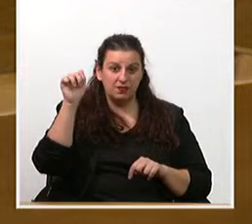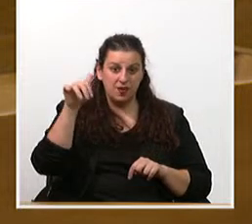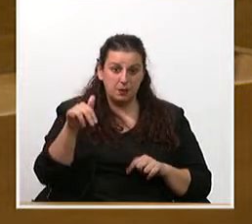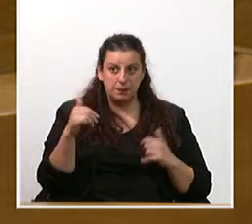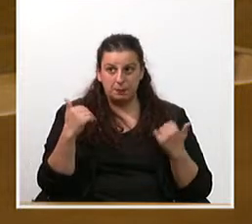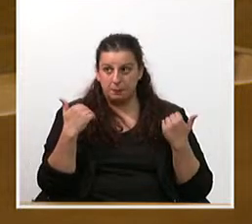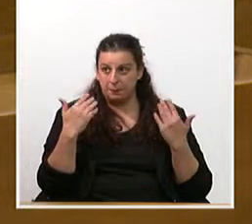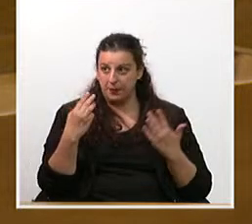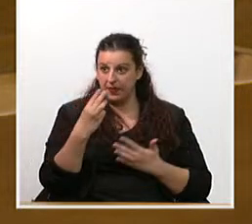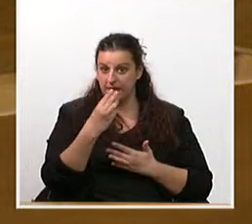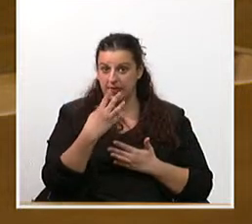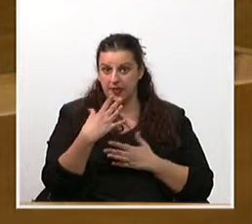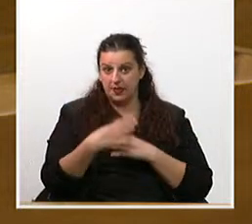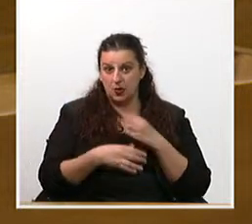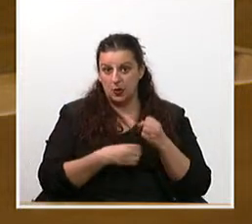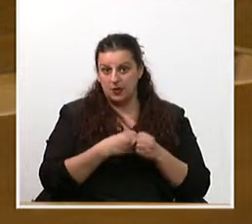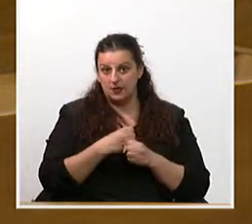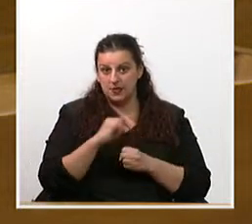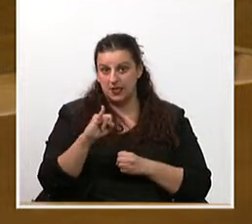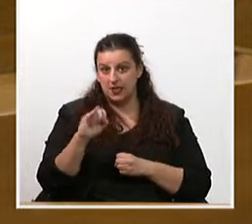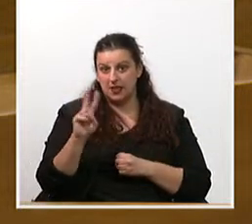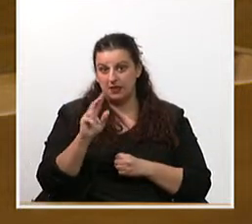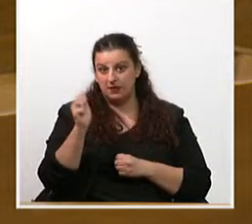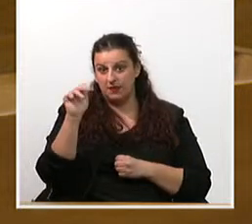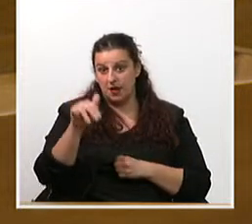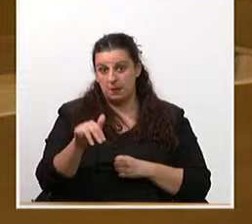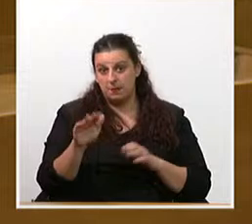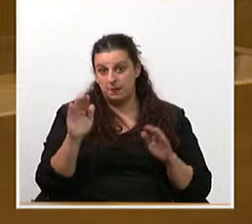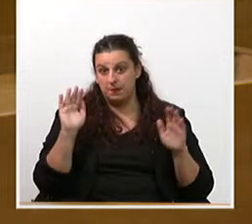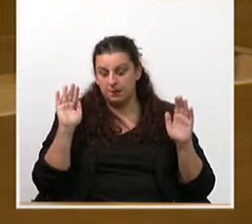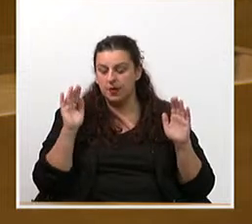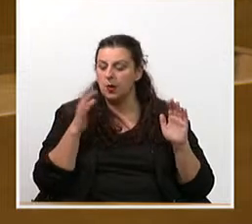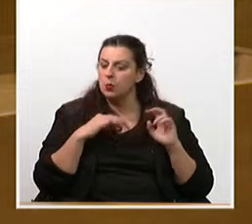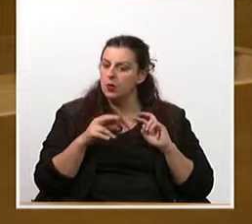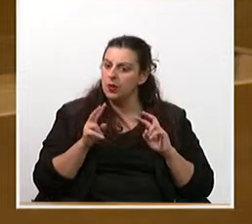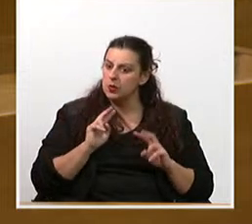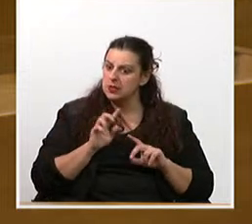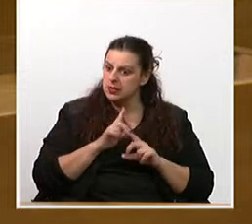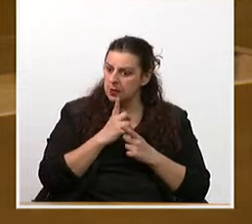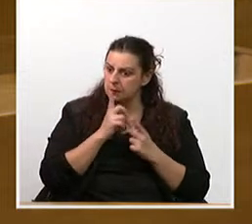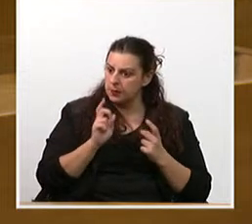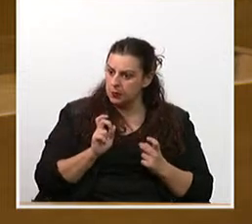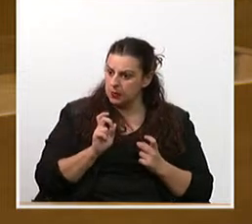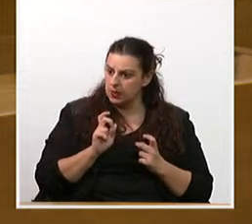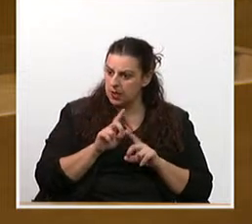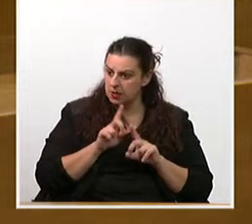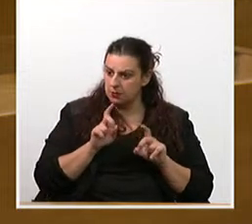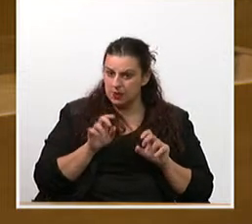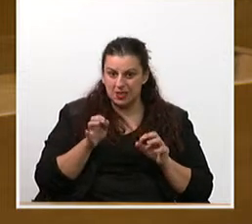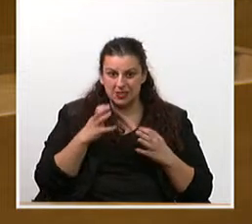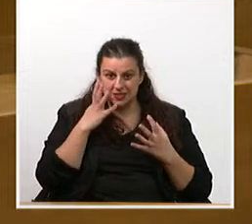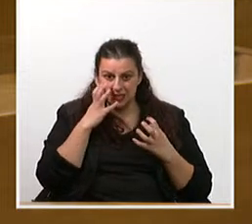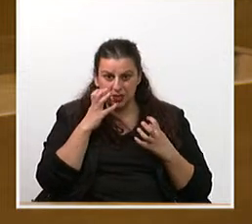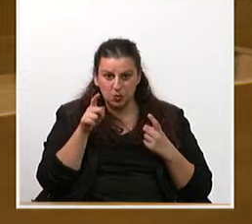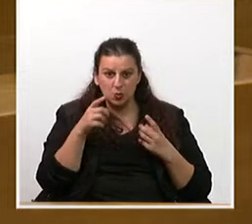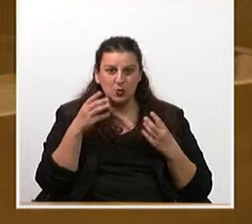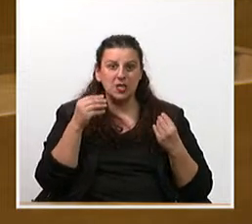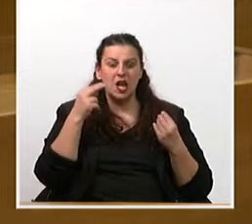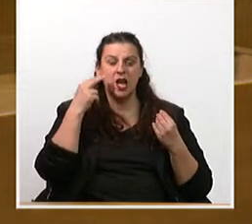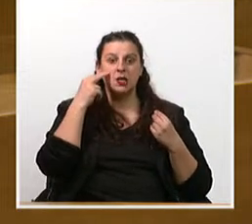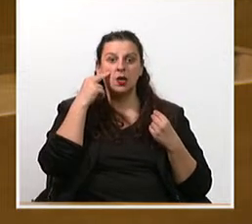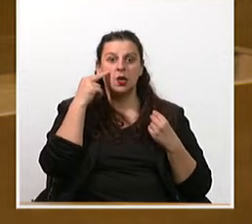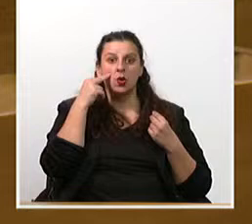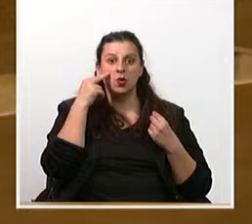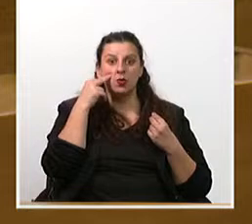aniversar alam señor conseller en contestar a una pregunta En serio ved es tan cob con